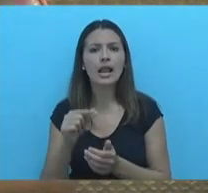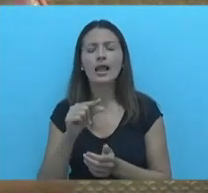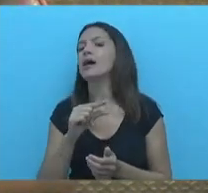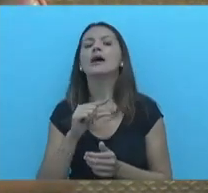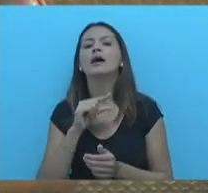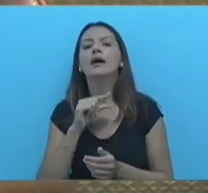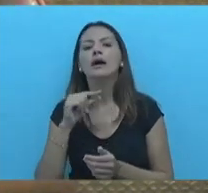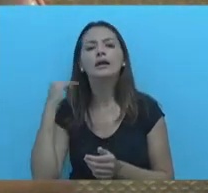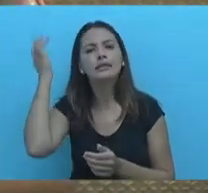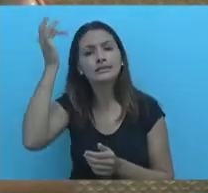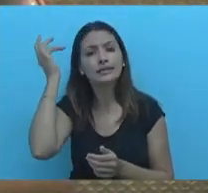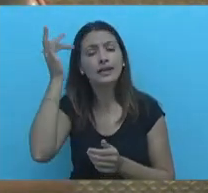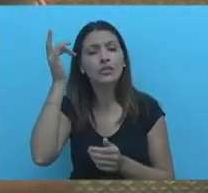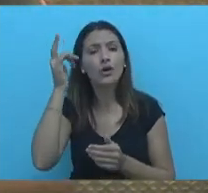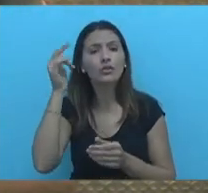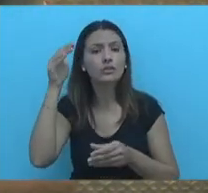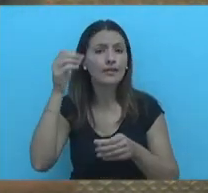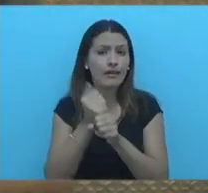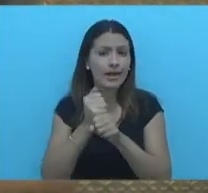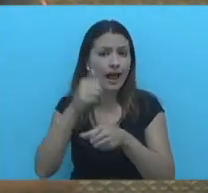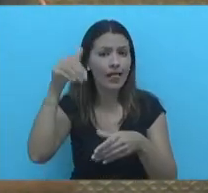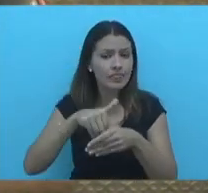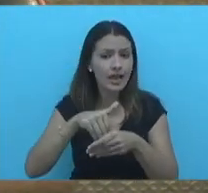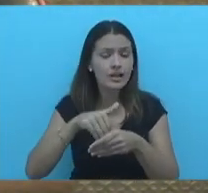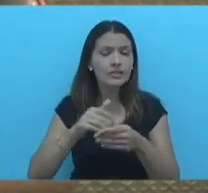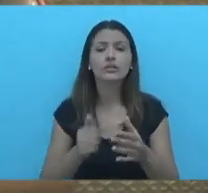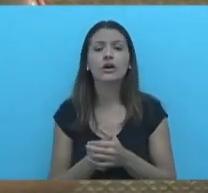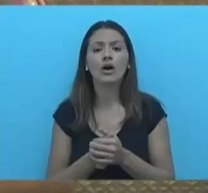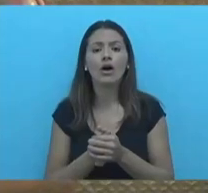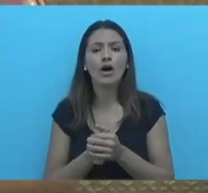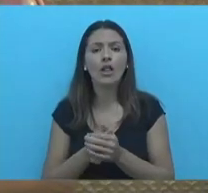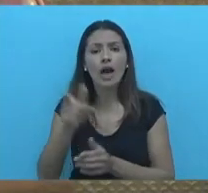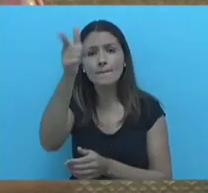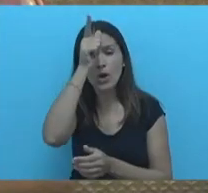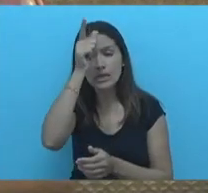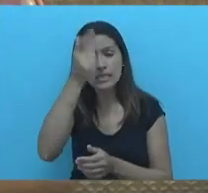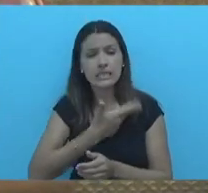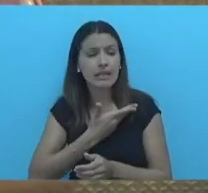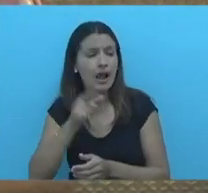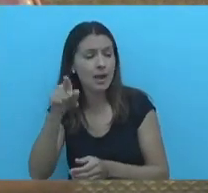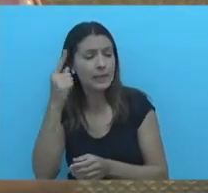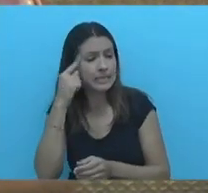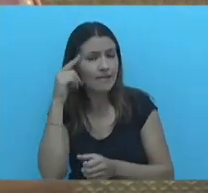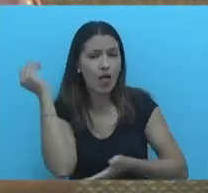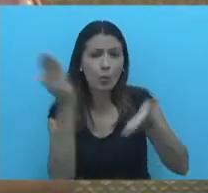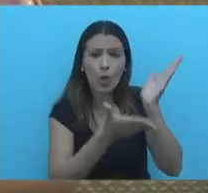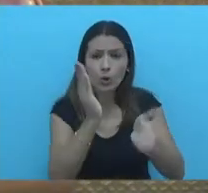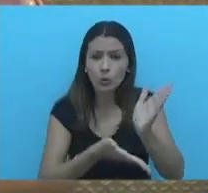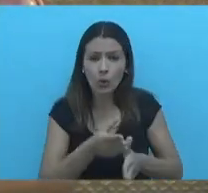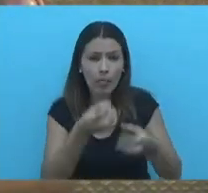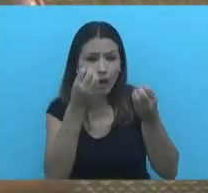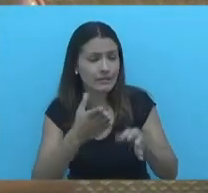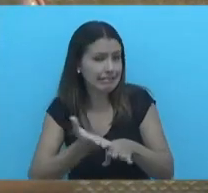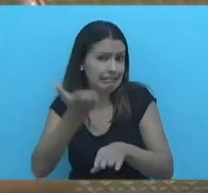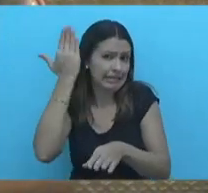II Citelli, tiene que declarar sobre lo que él decía, que justificaba la tortura para las compañeras y los